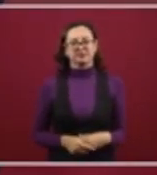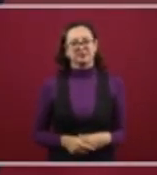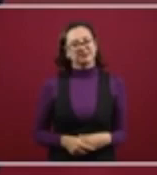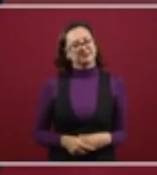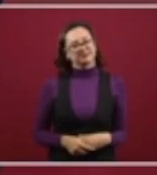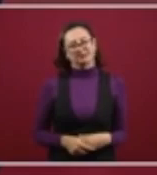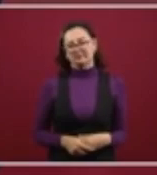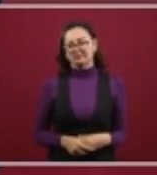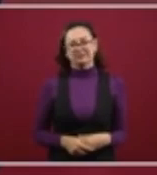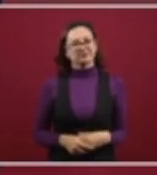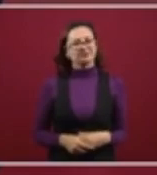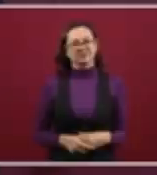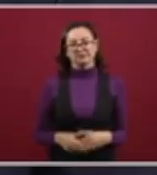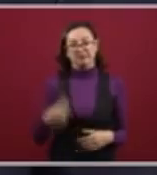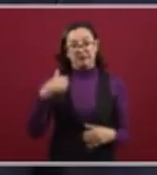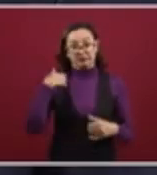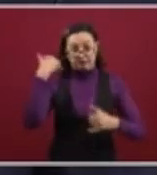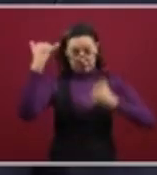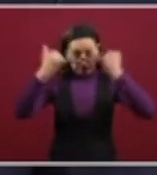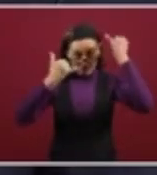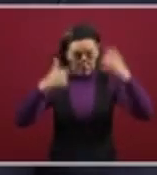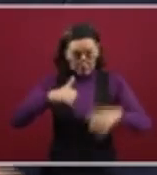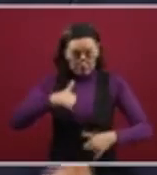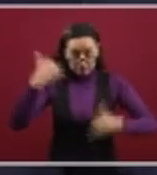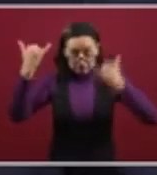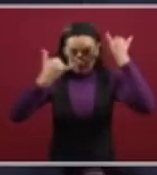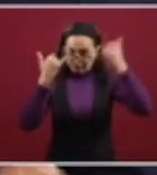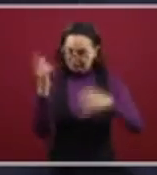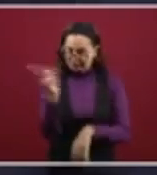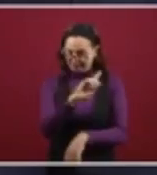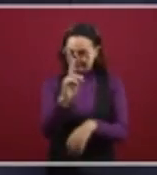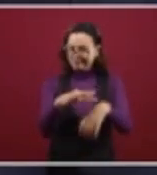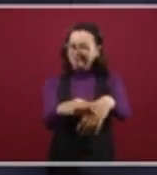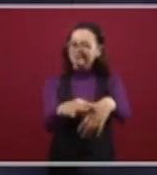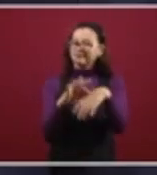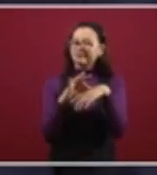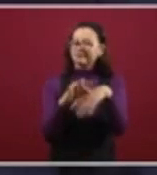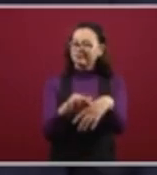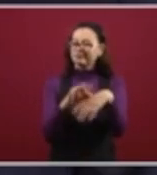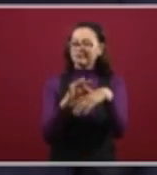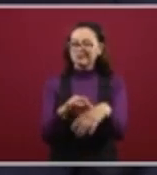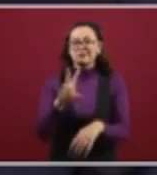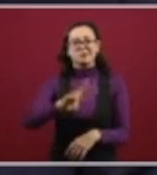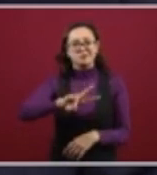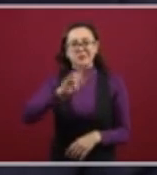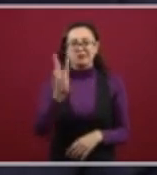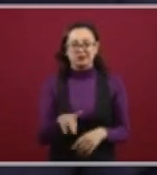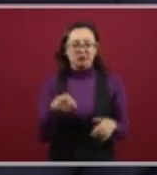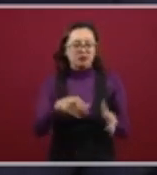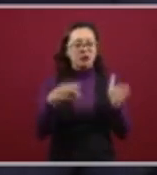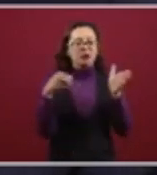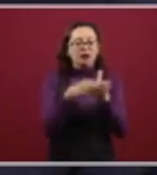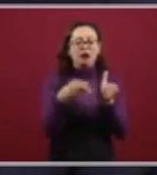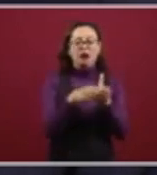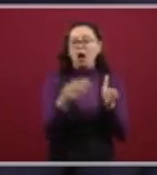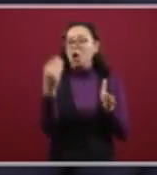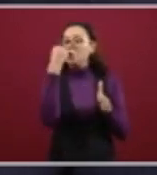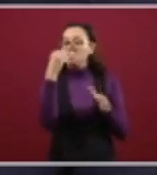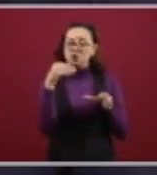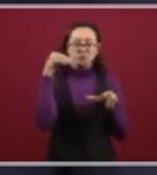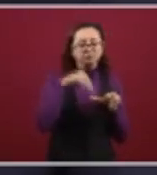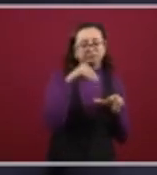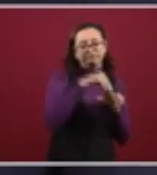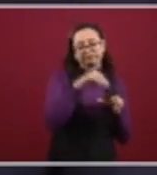Esto no es un invento, es una realidad. Y esas despensas se las